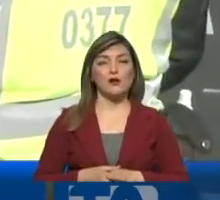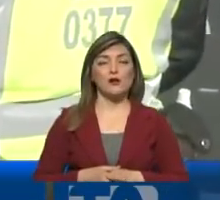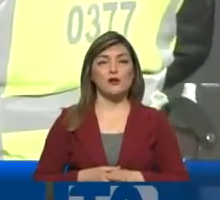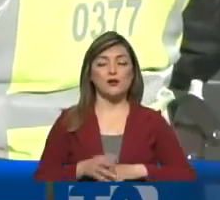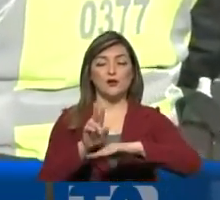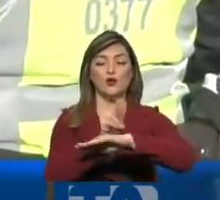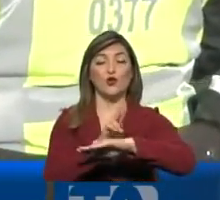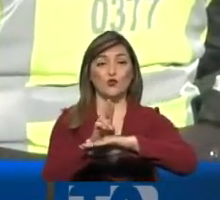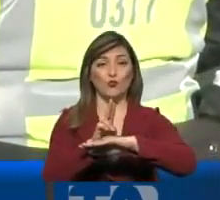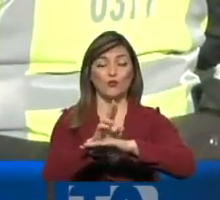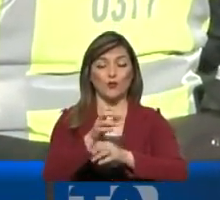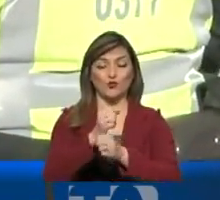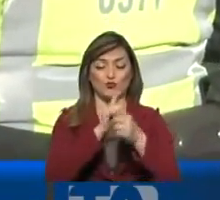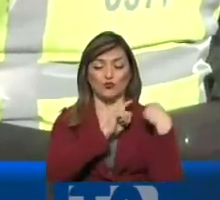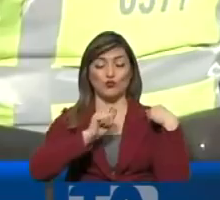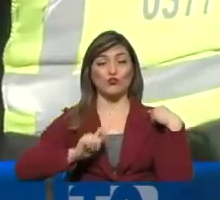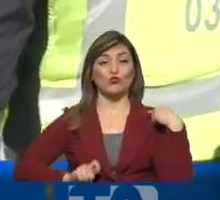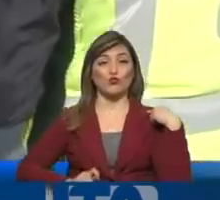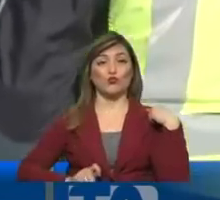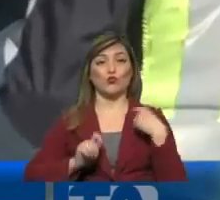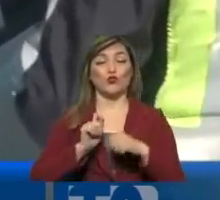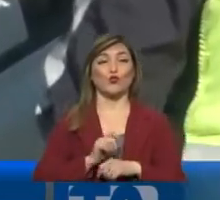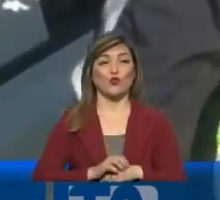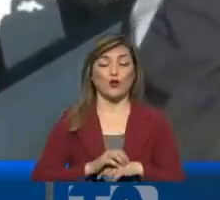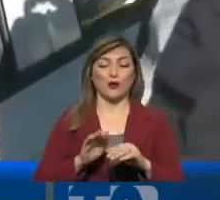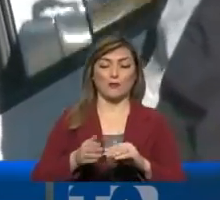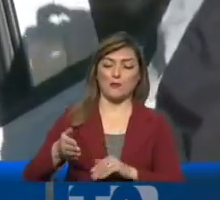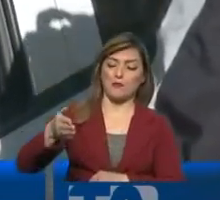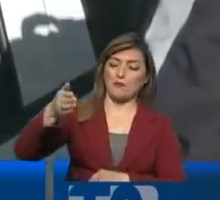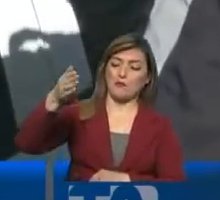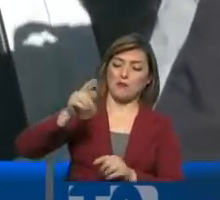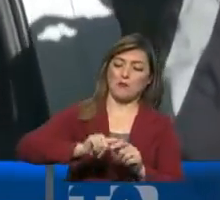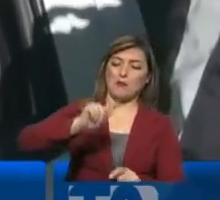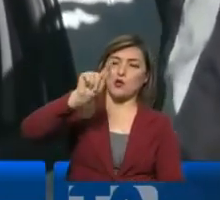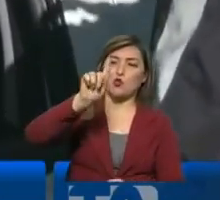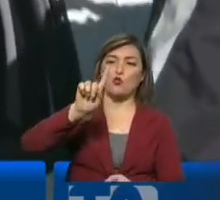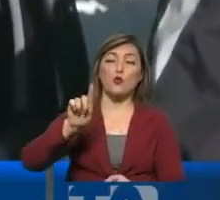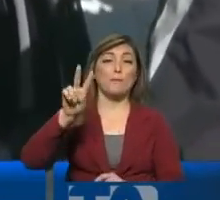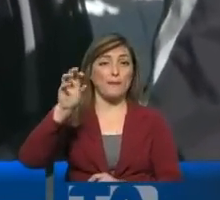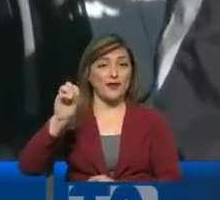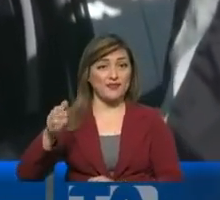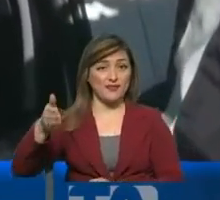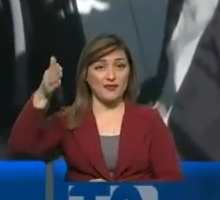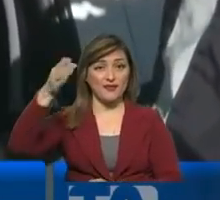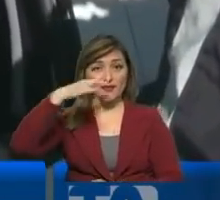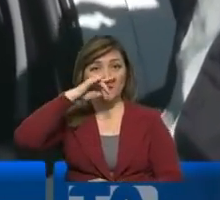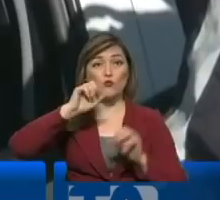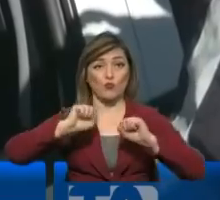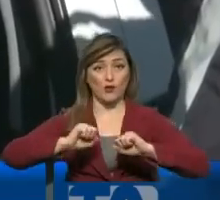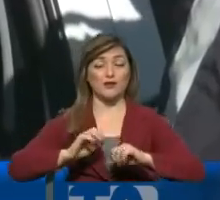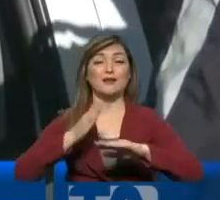debe utilizar el cinturón de seguridad a partir del 1.20 de altura, de ahí se tiene que utilizar el sistema de